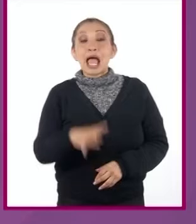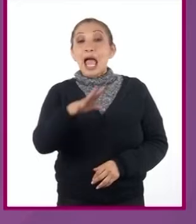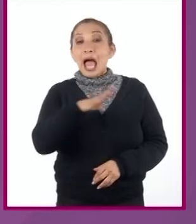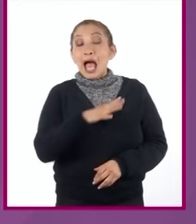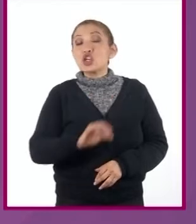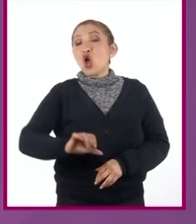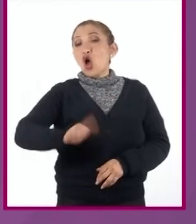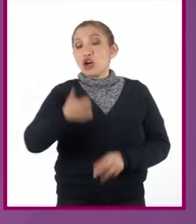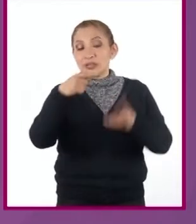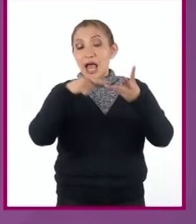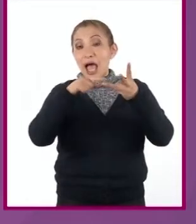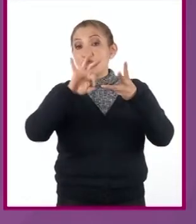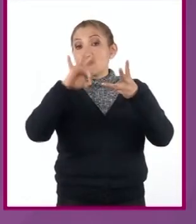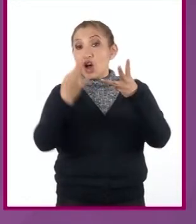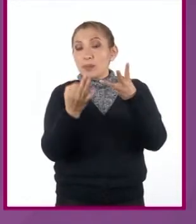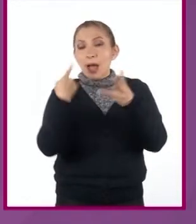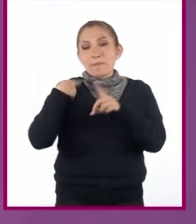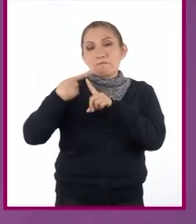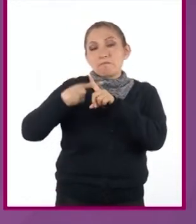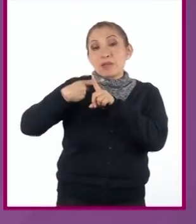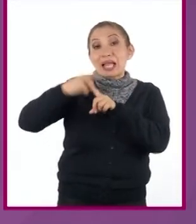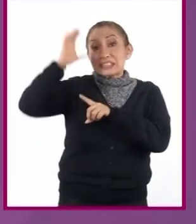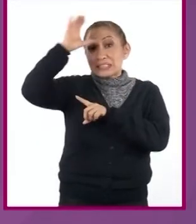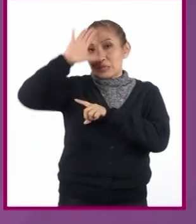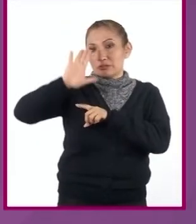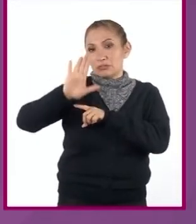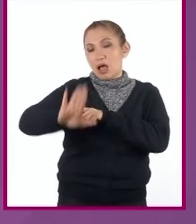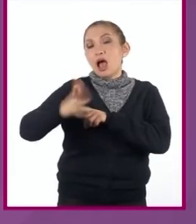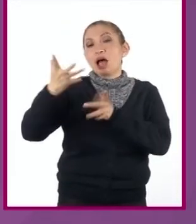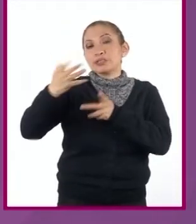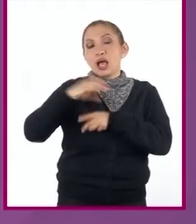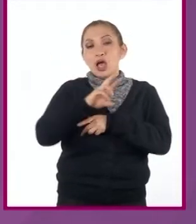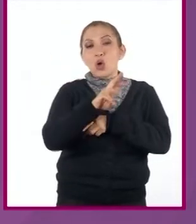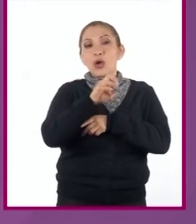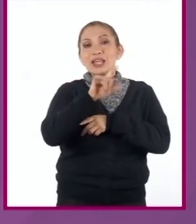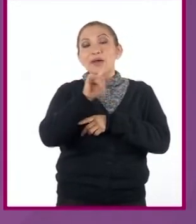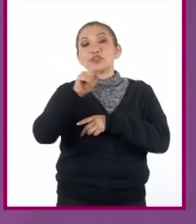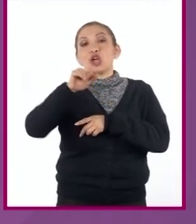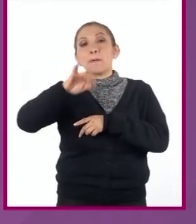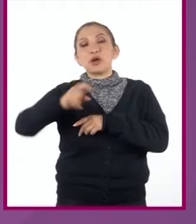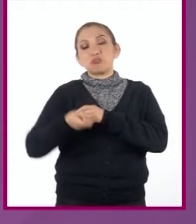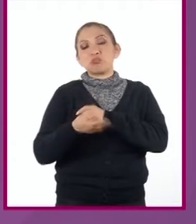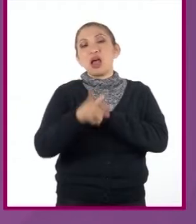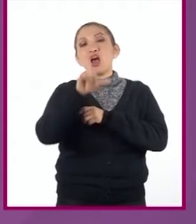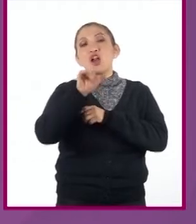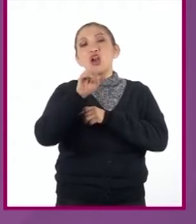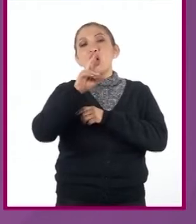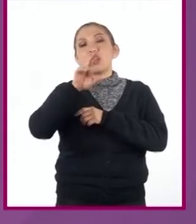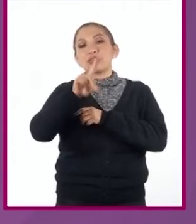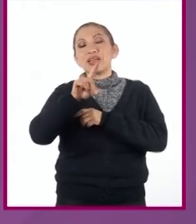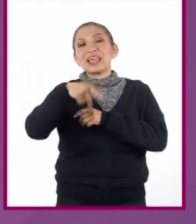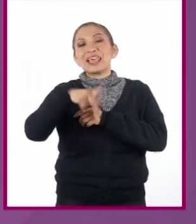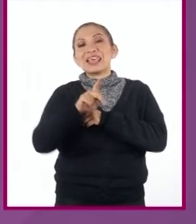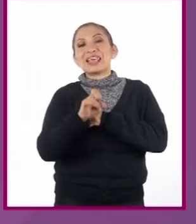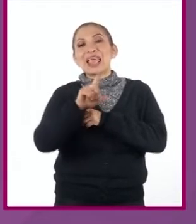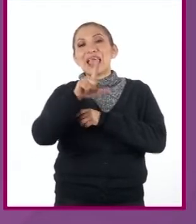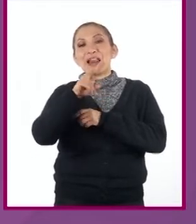Existe una tercera escala que se utiliza en la ciencia, creada por William Thomson, mejor conocido como Lord